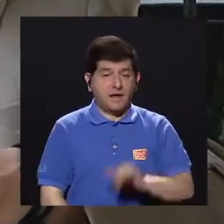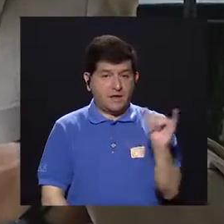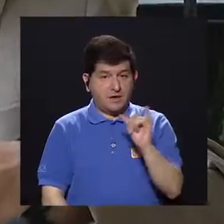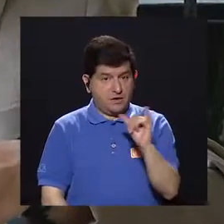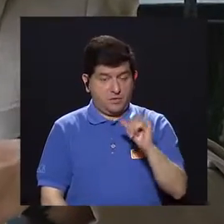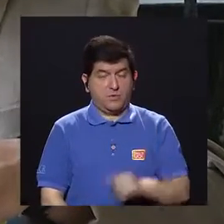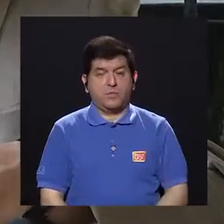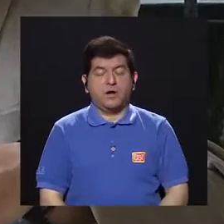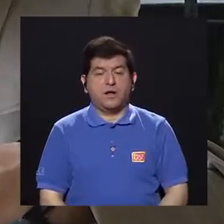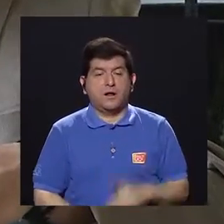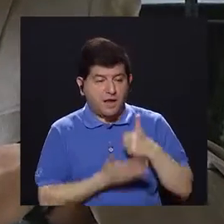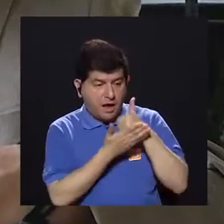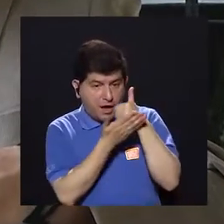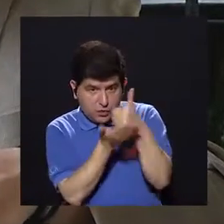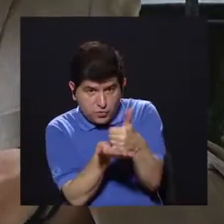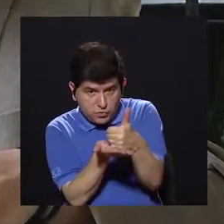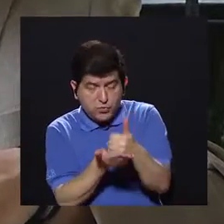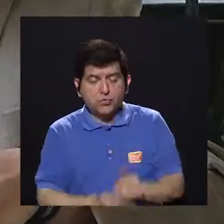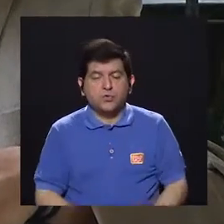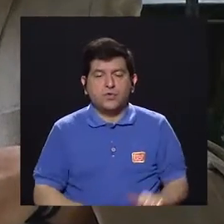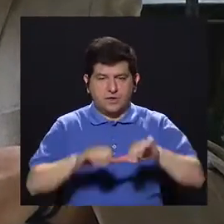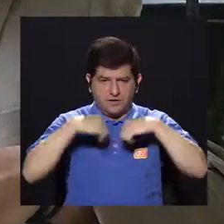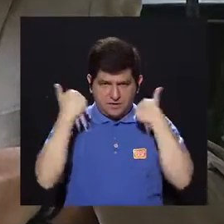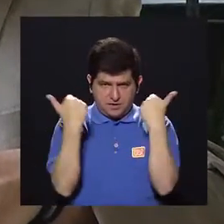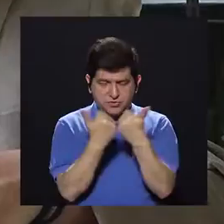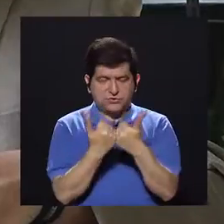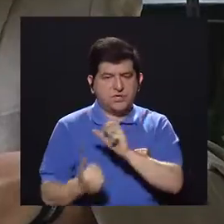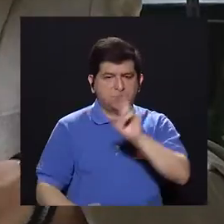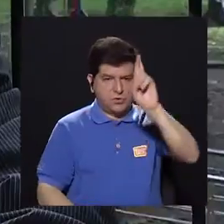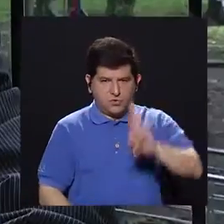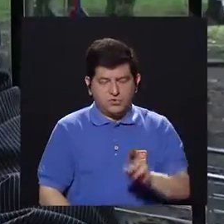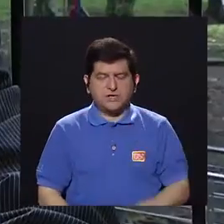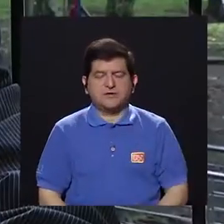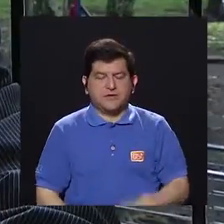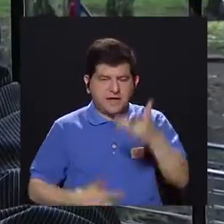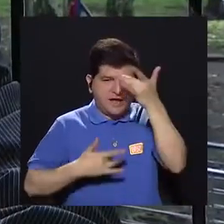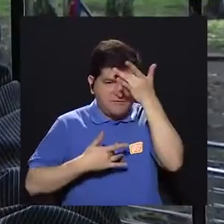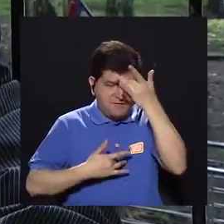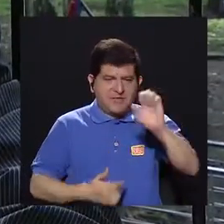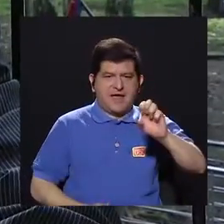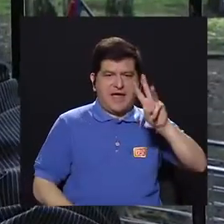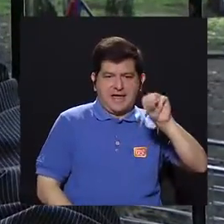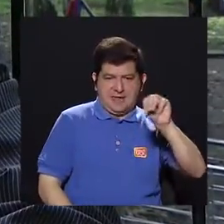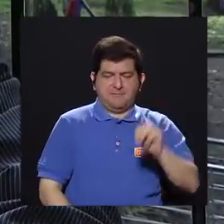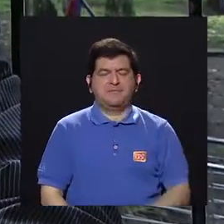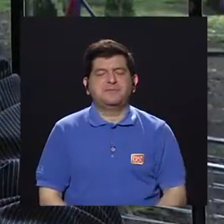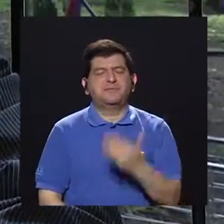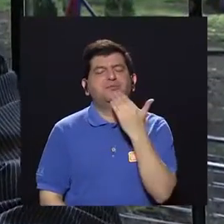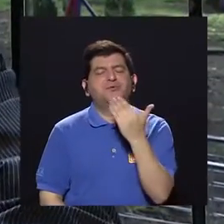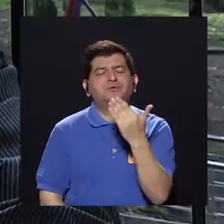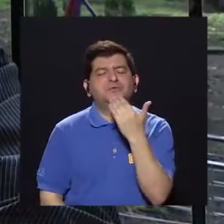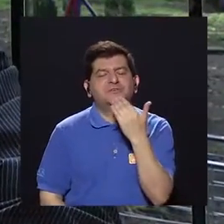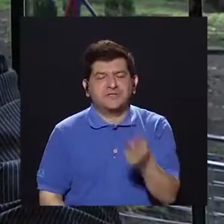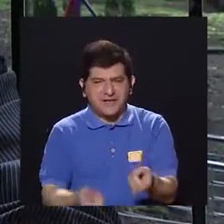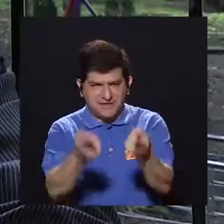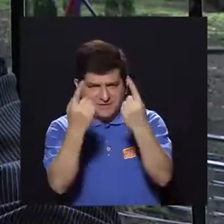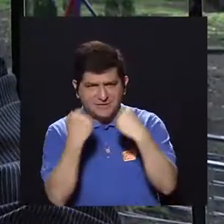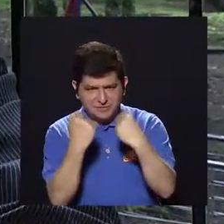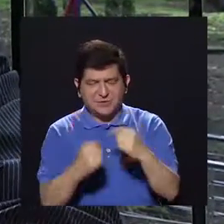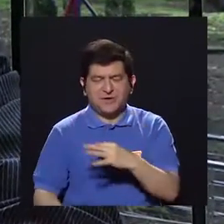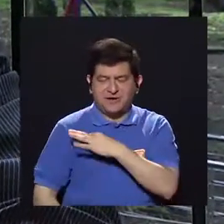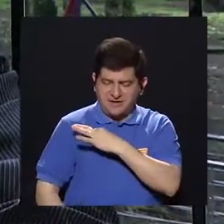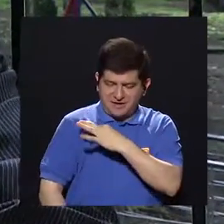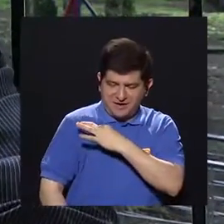y además es colaborador de la Asociación Costarricense de Esclerosis Múltiple. Doctor, muchísimas gracias por aceptar